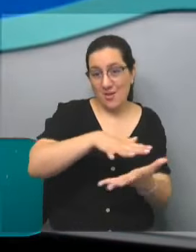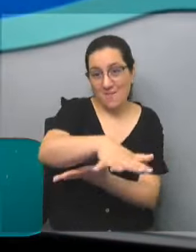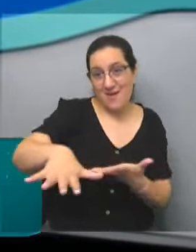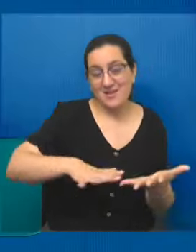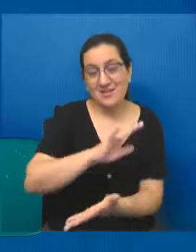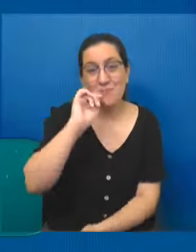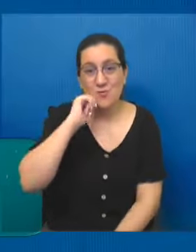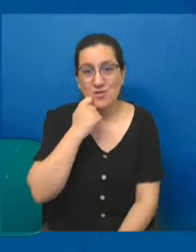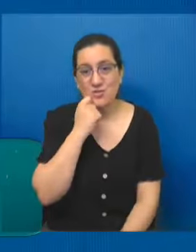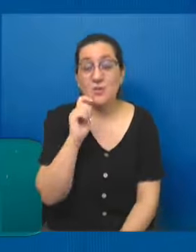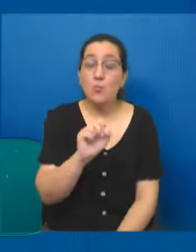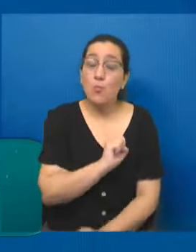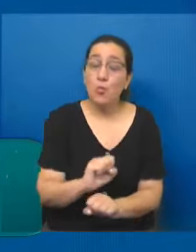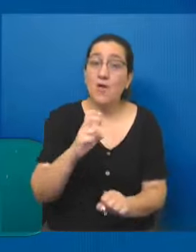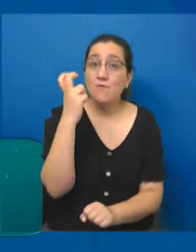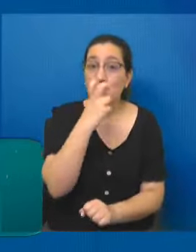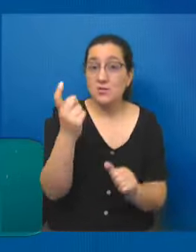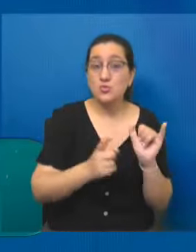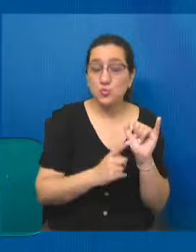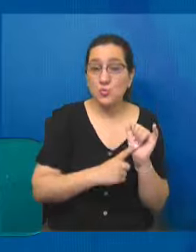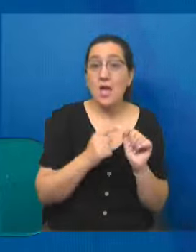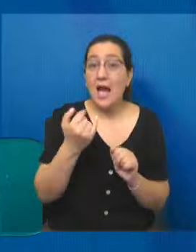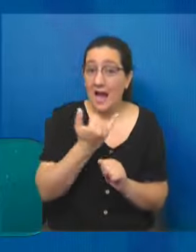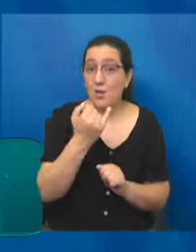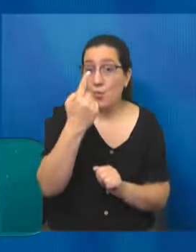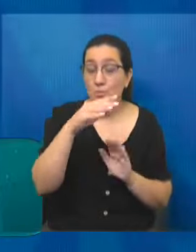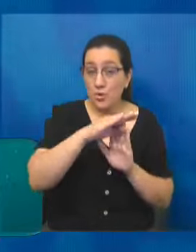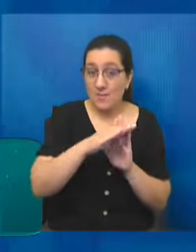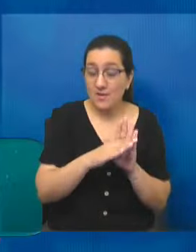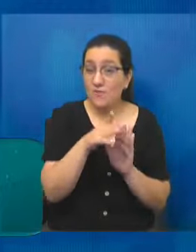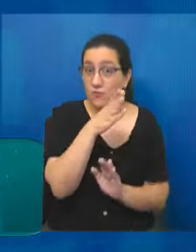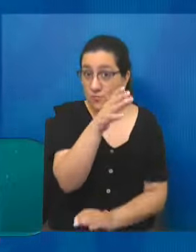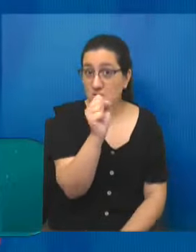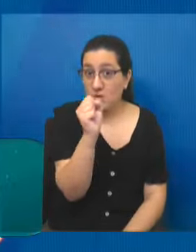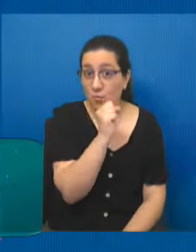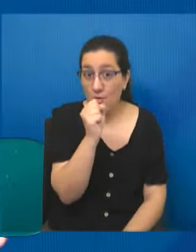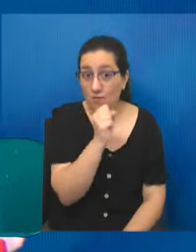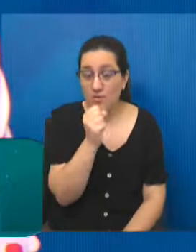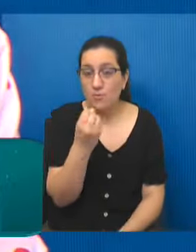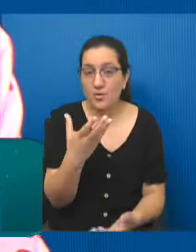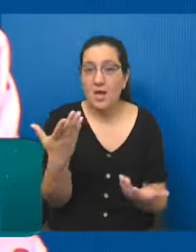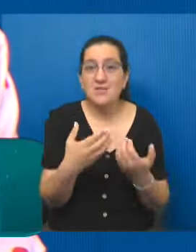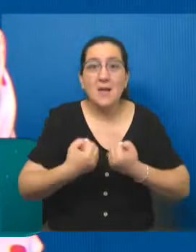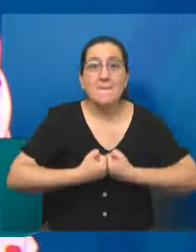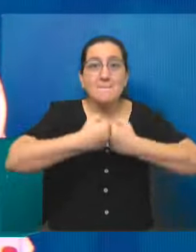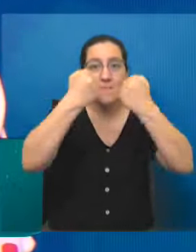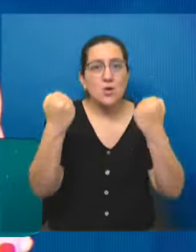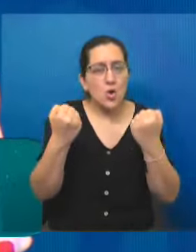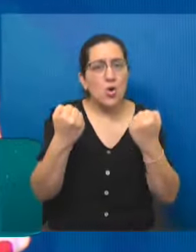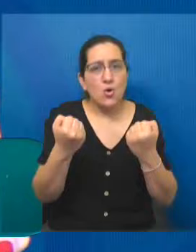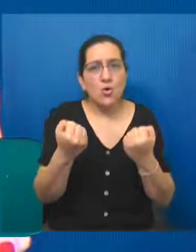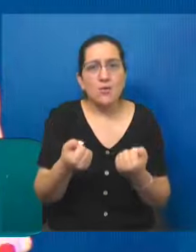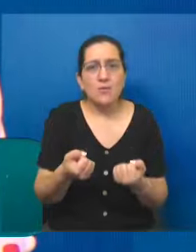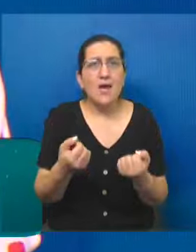cosa pueden buscar en YouTube, en uno de nuestros programas que estuvimos haciendo móvil desde ahí, porque ahora también se abrió como un abanico a